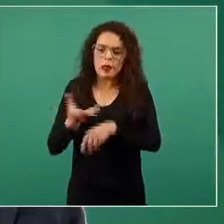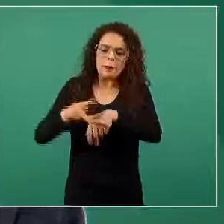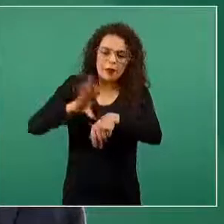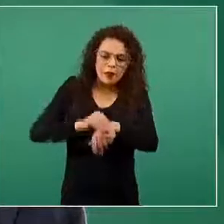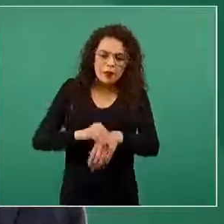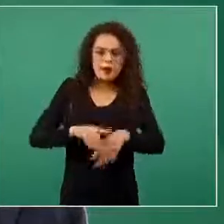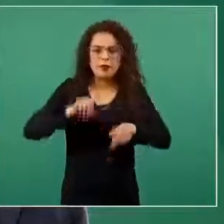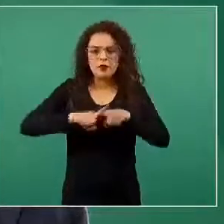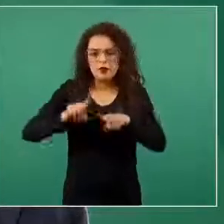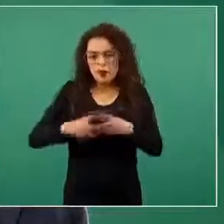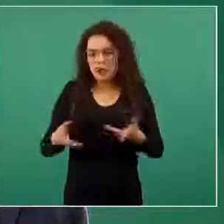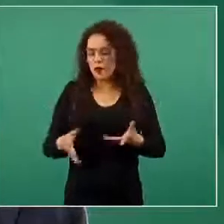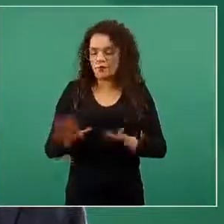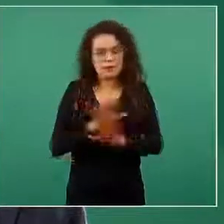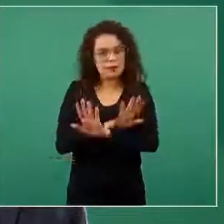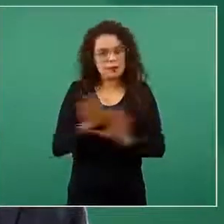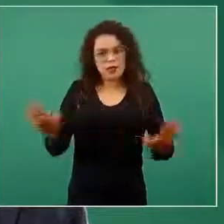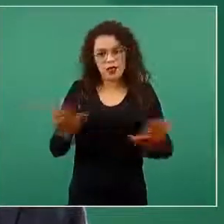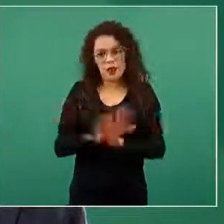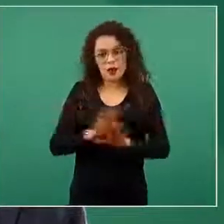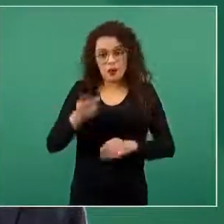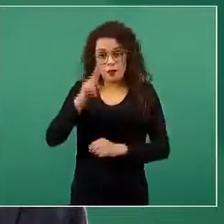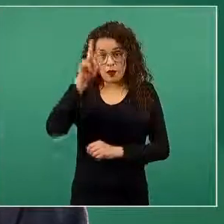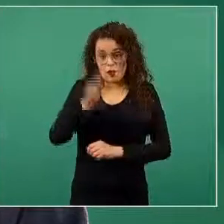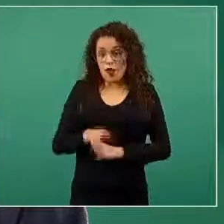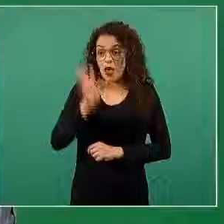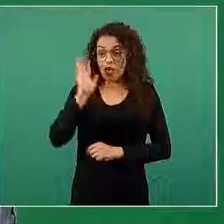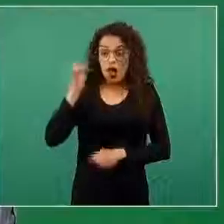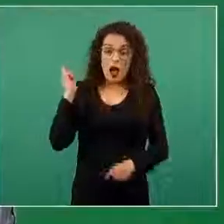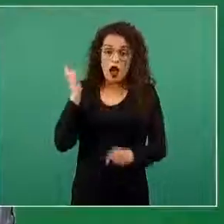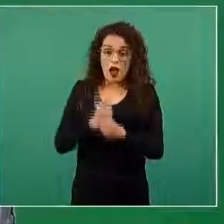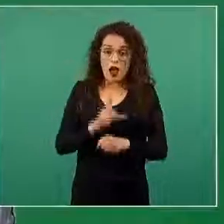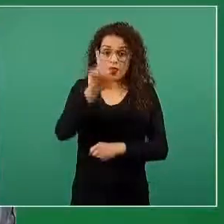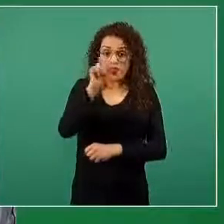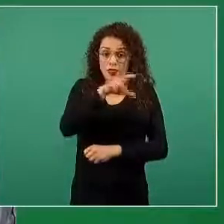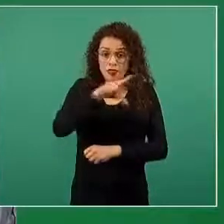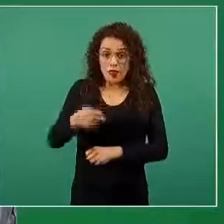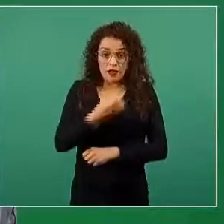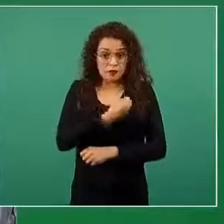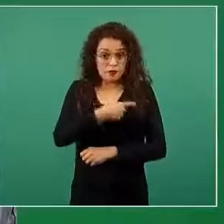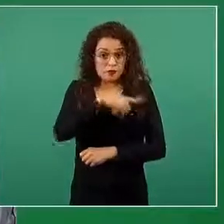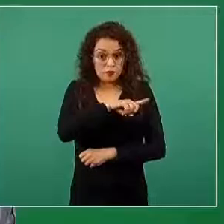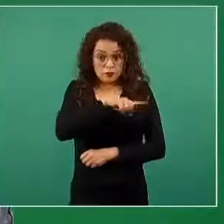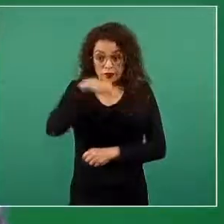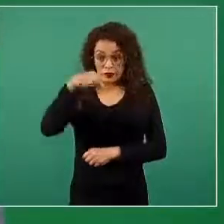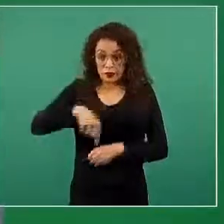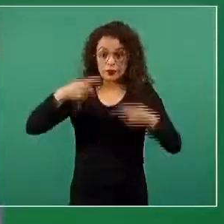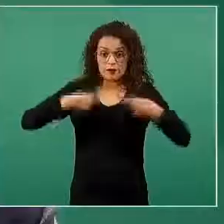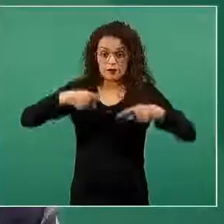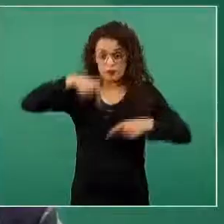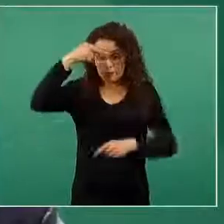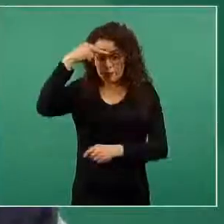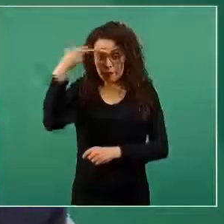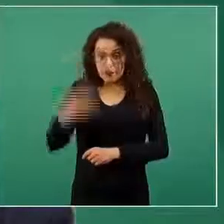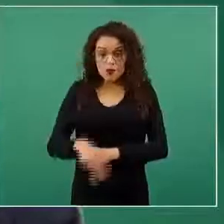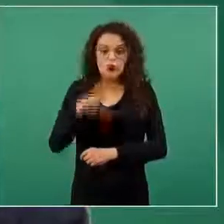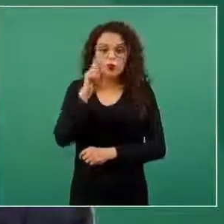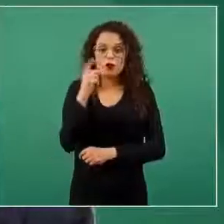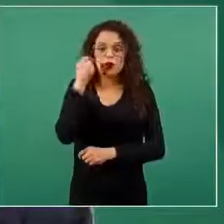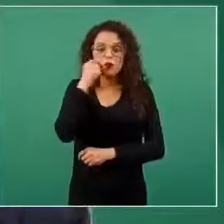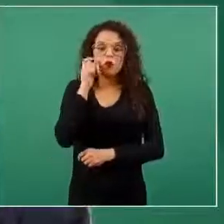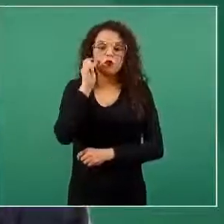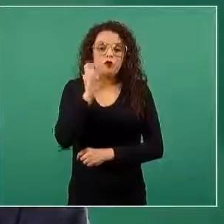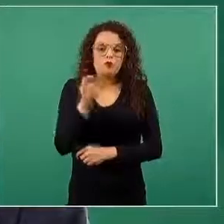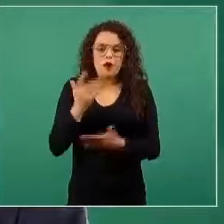más que nunca claro que los daños a la salud que se pueden causar a la población mexicana, aún en condiciones agudas como las